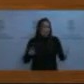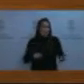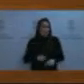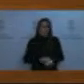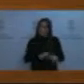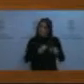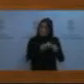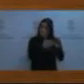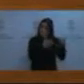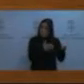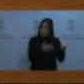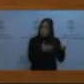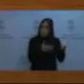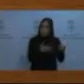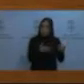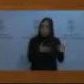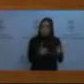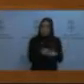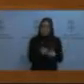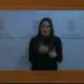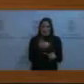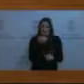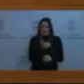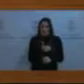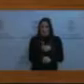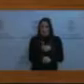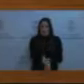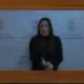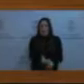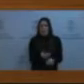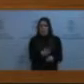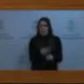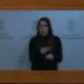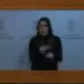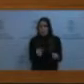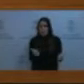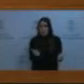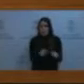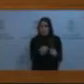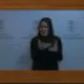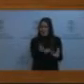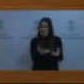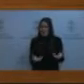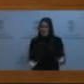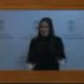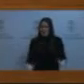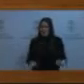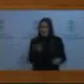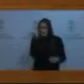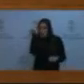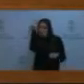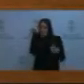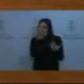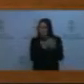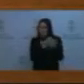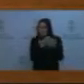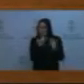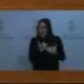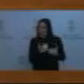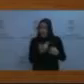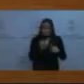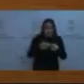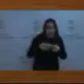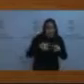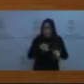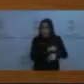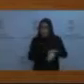que está dando las 10 de últimas, que están secos, que no tienen iniciativa, ni política ni de